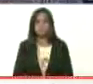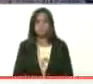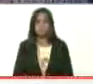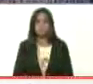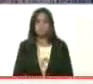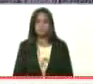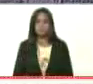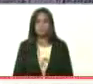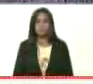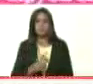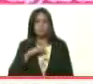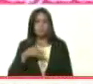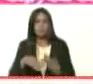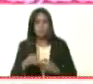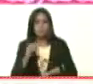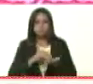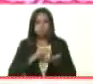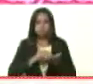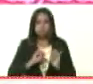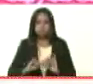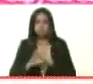vamos a plantearnos